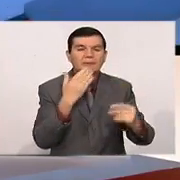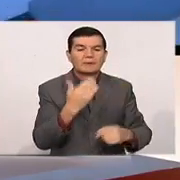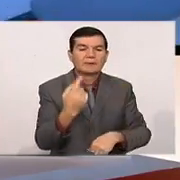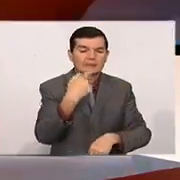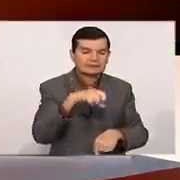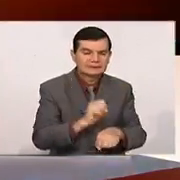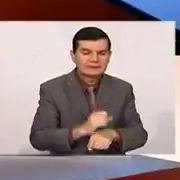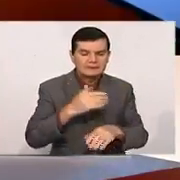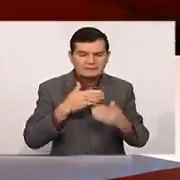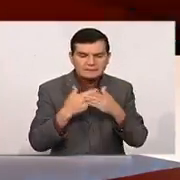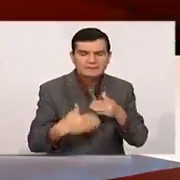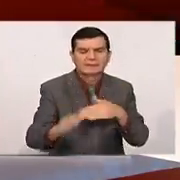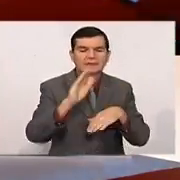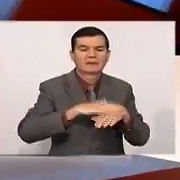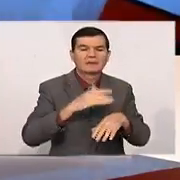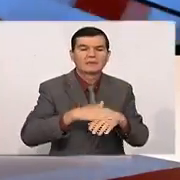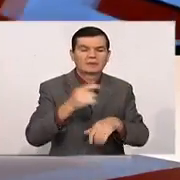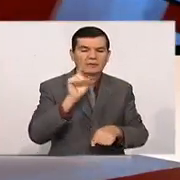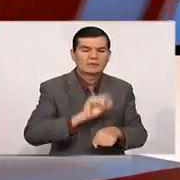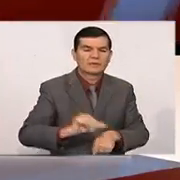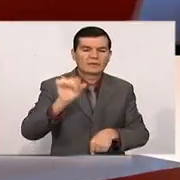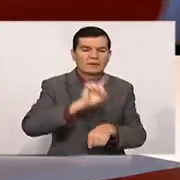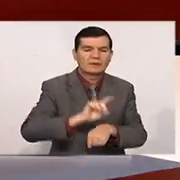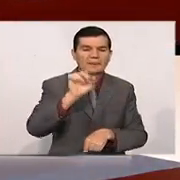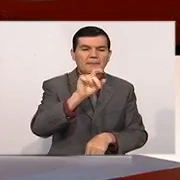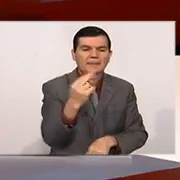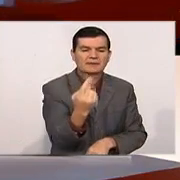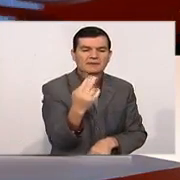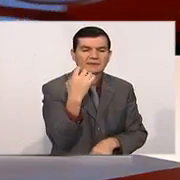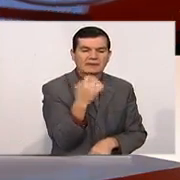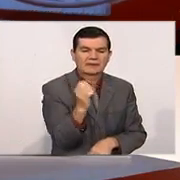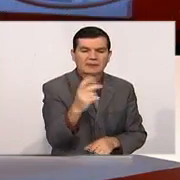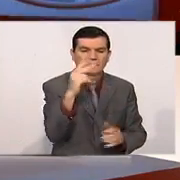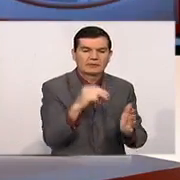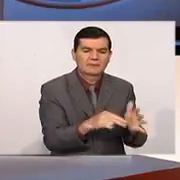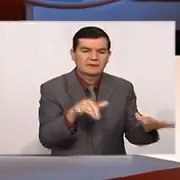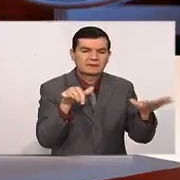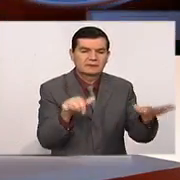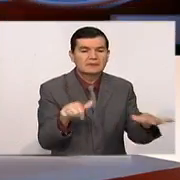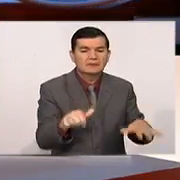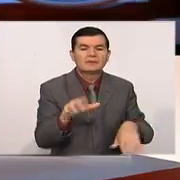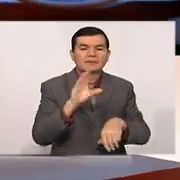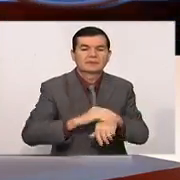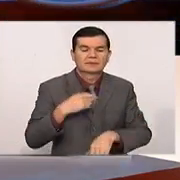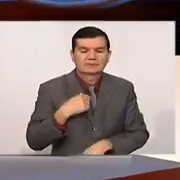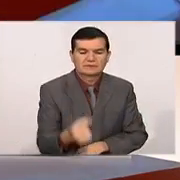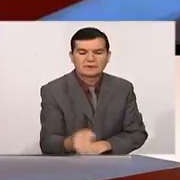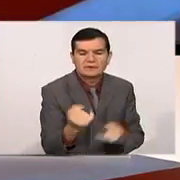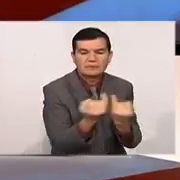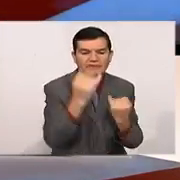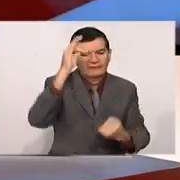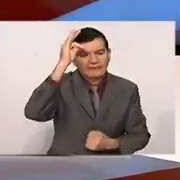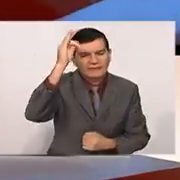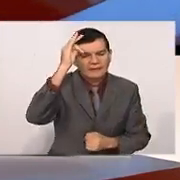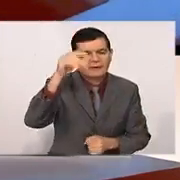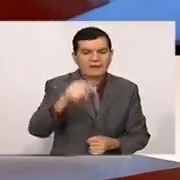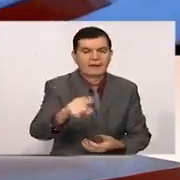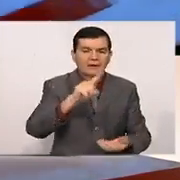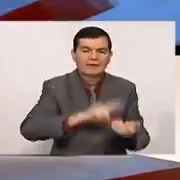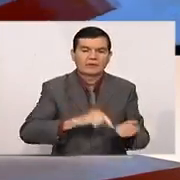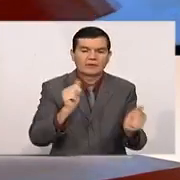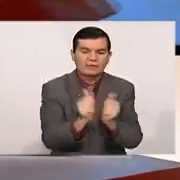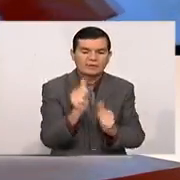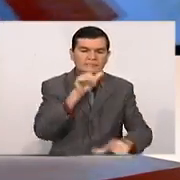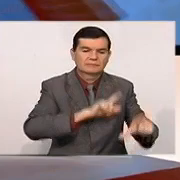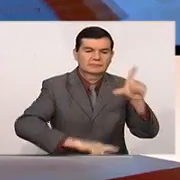esta mañana y las que vienen en esta semana. Hoy, lunes 25 de enero de 2016. Permítanme saludar también a Fidel Montemayor, quien se encuentra